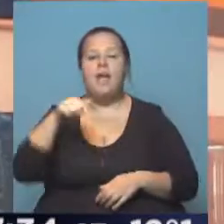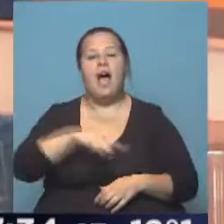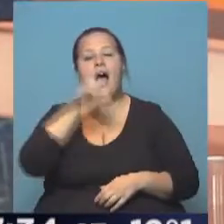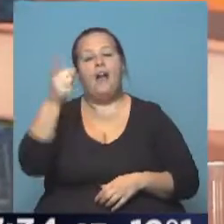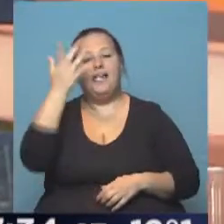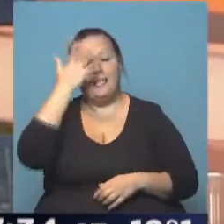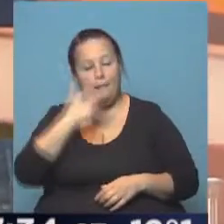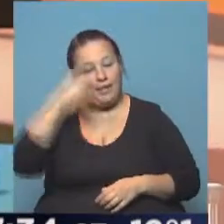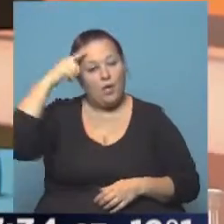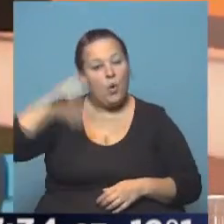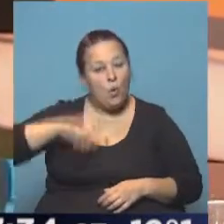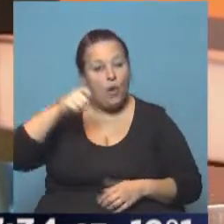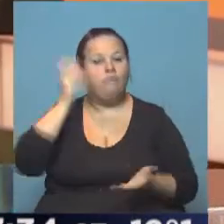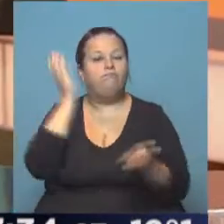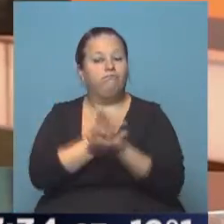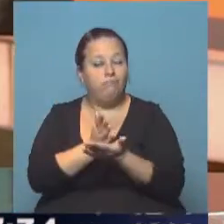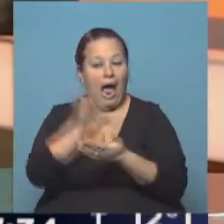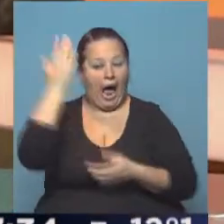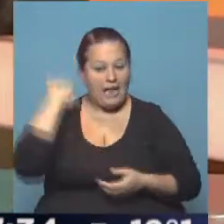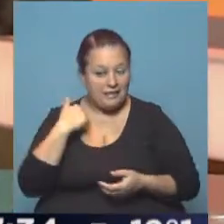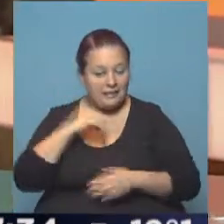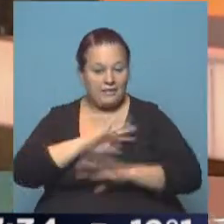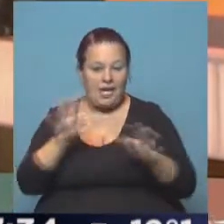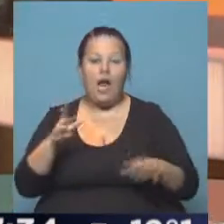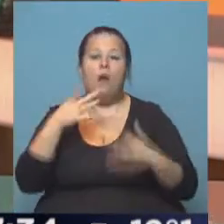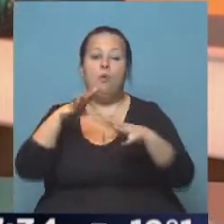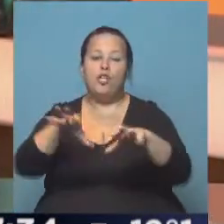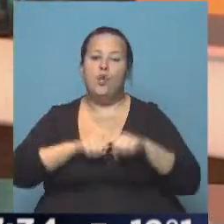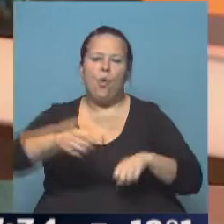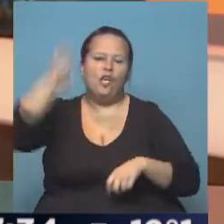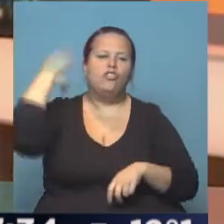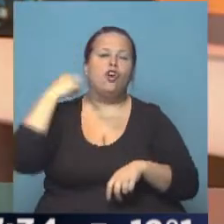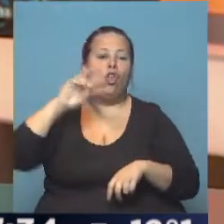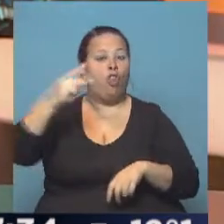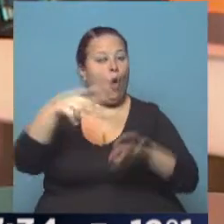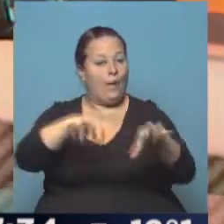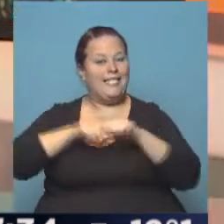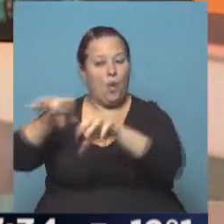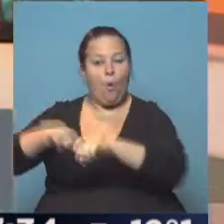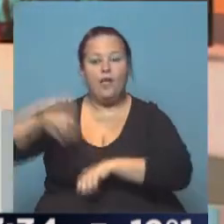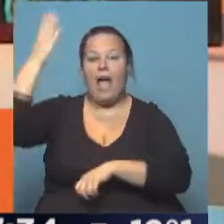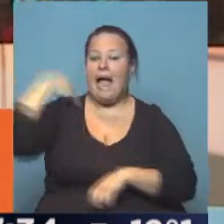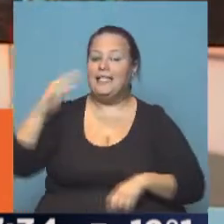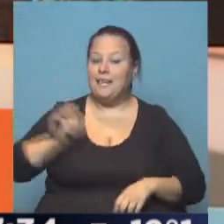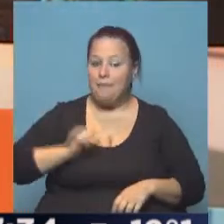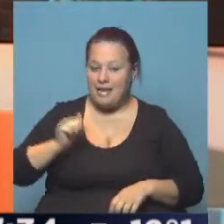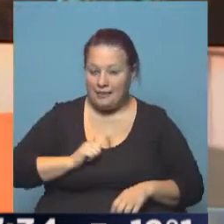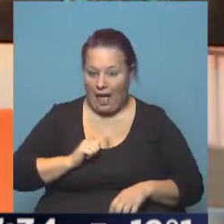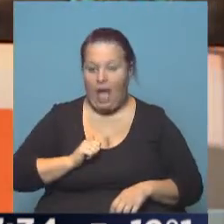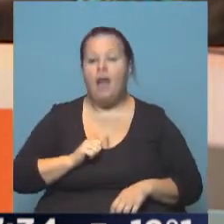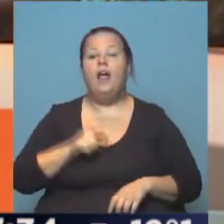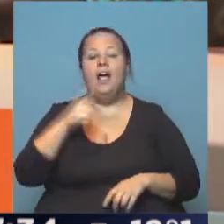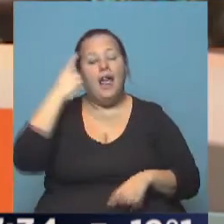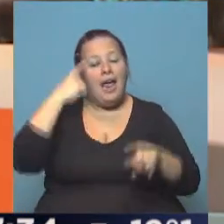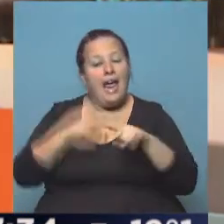En San Martín, en los tribunales que condenaron en la jornada de ayer por un secuestro ocurrido durante, doble secuestro ocurrido durante la última dictadura militar, a quien